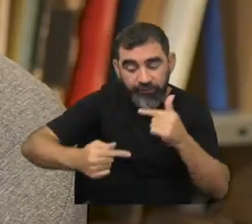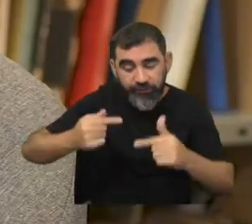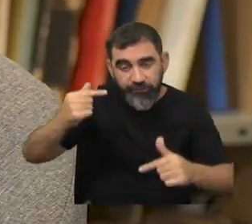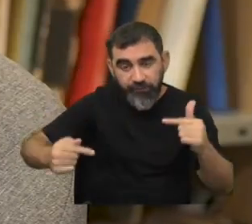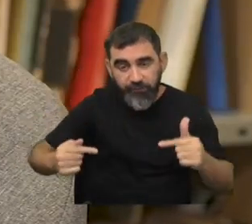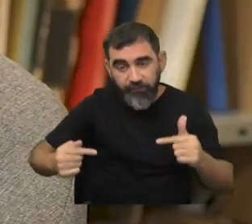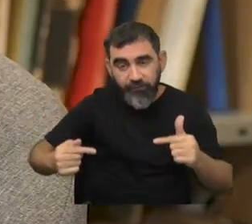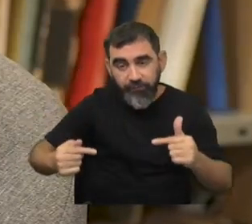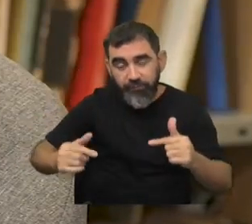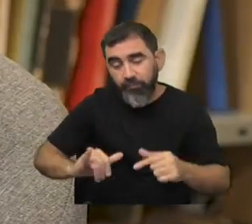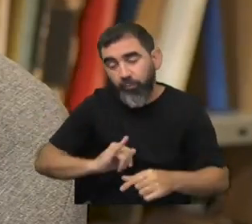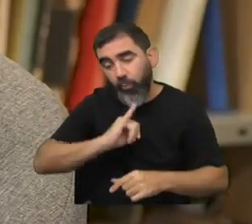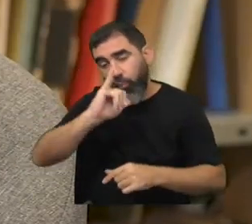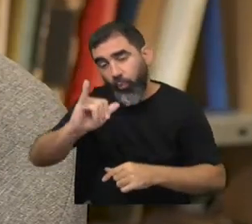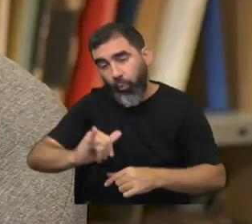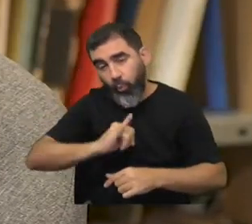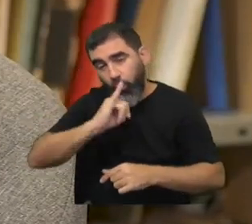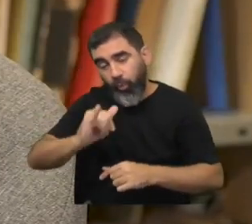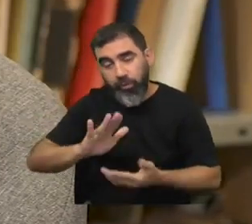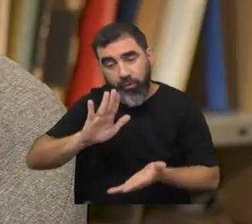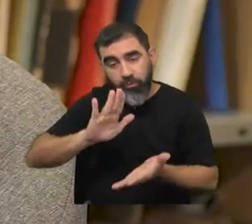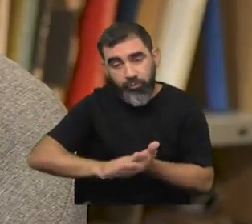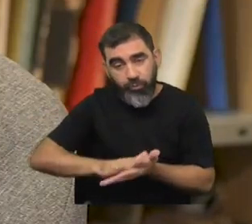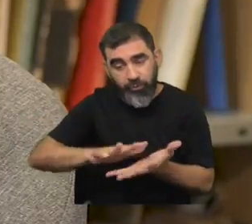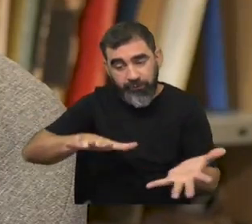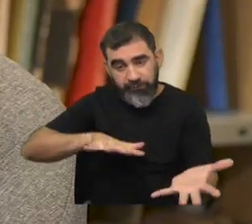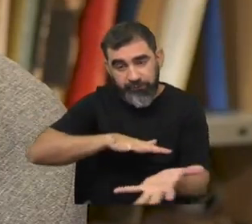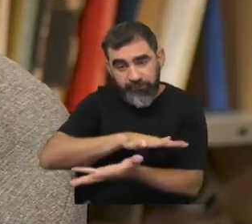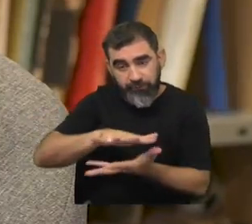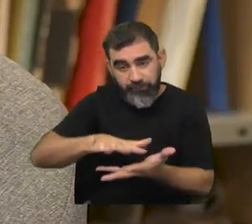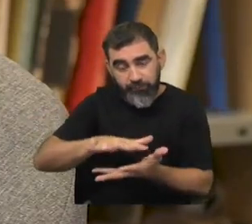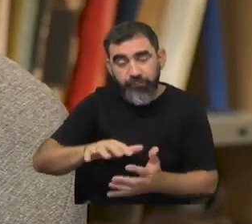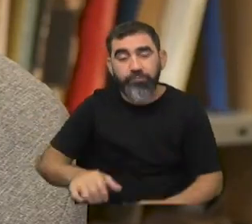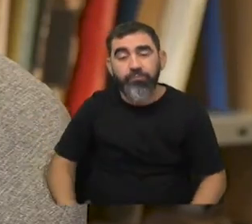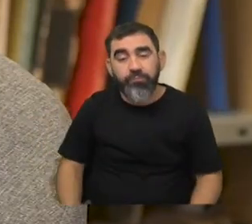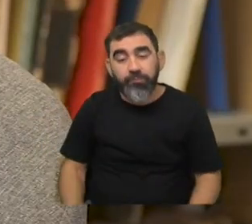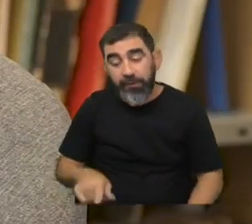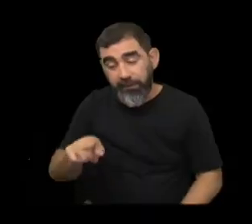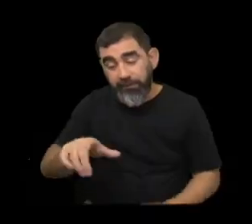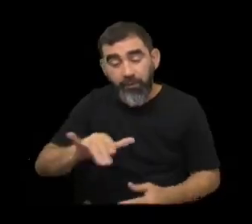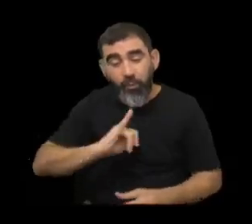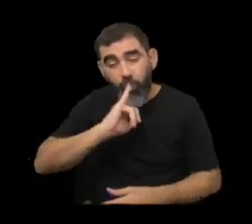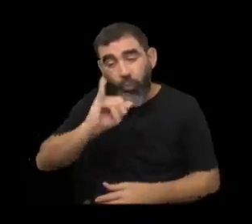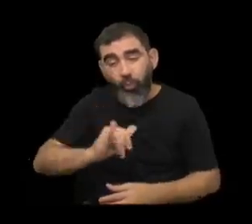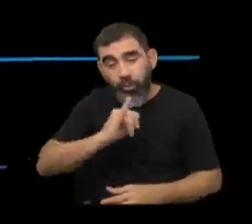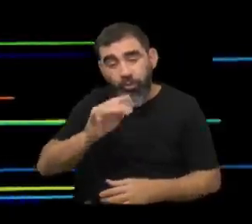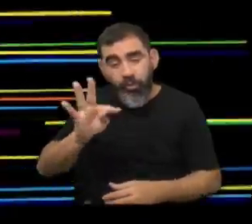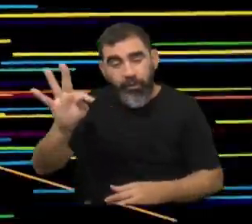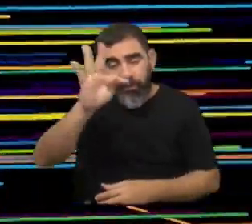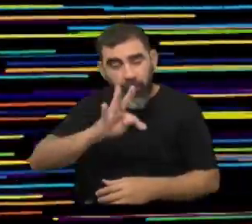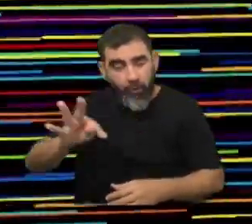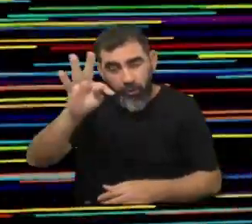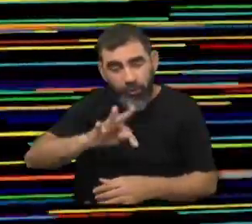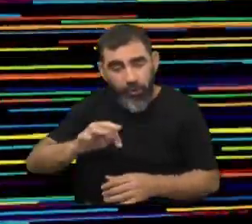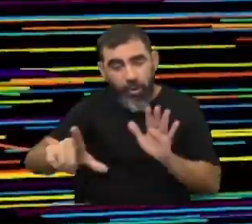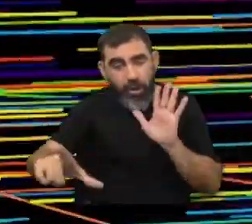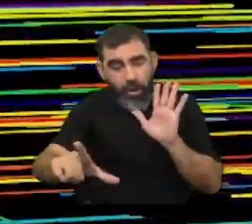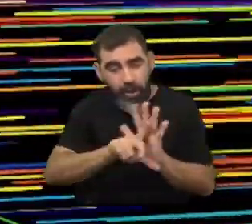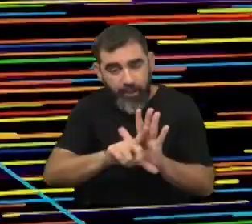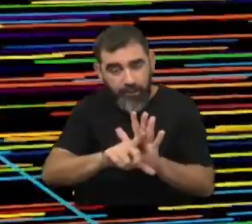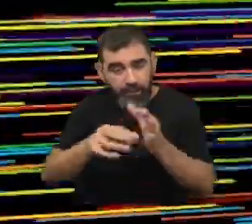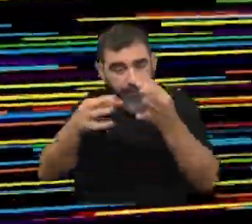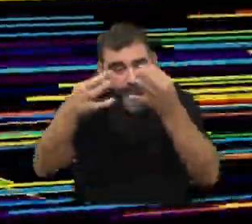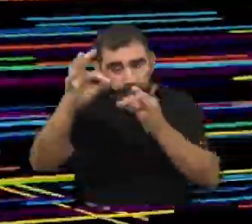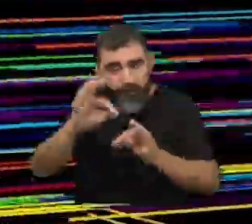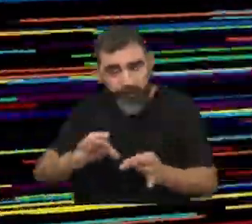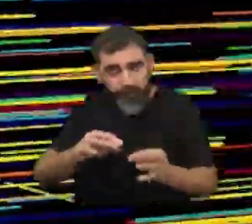nos da un relato al respecto de lo que es esa realidad. Ese relato se da a través de teorías, de leyes, es una descripción